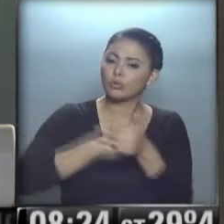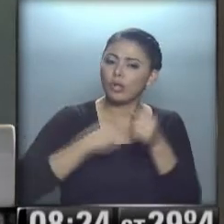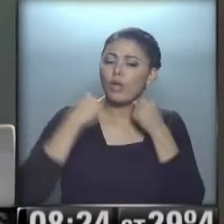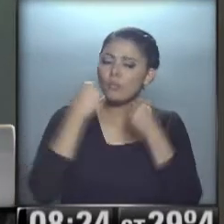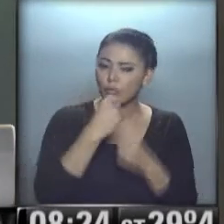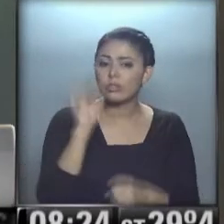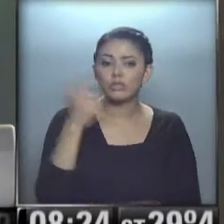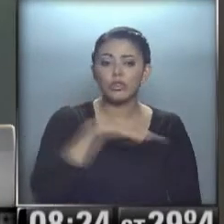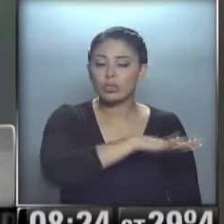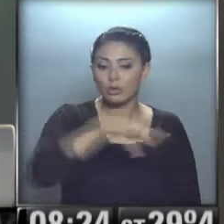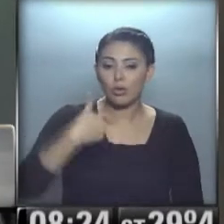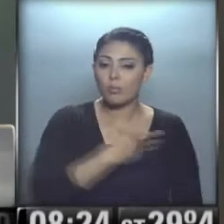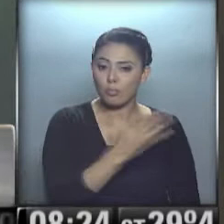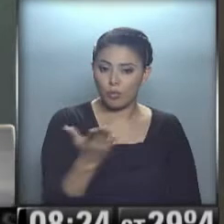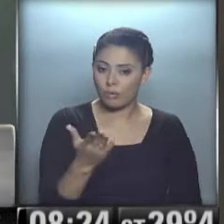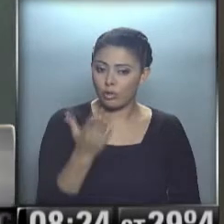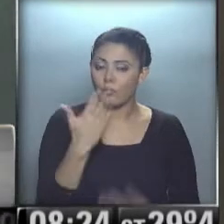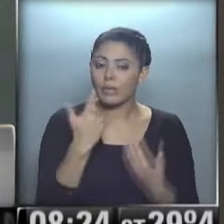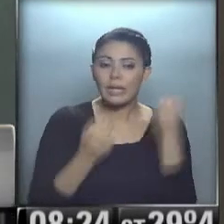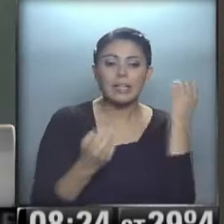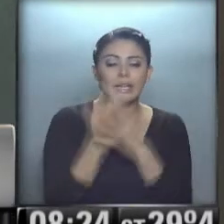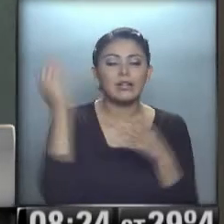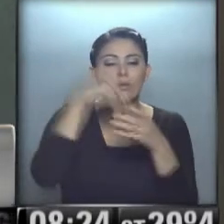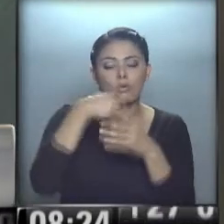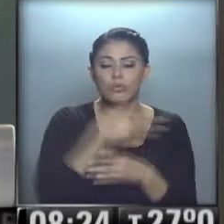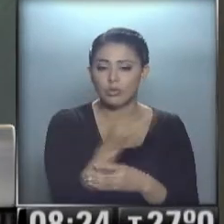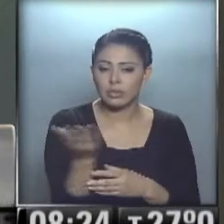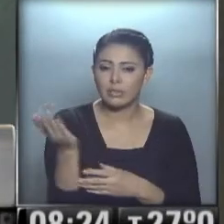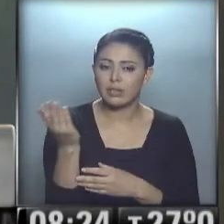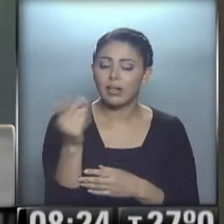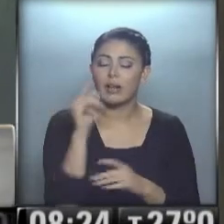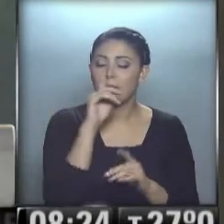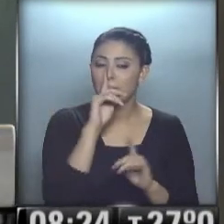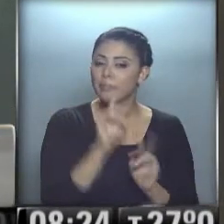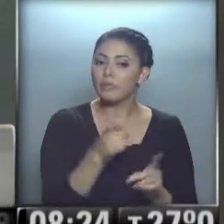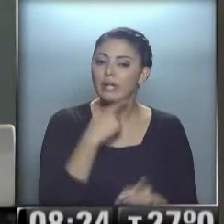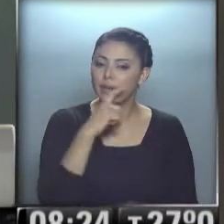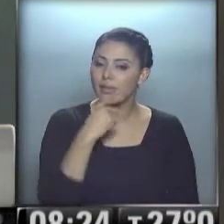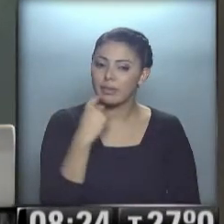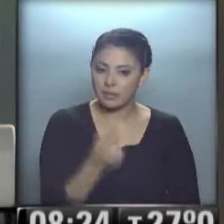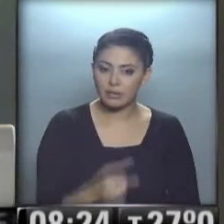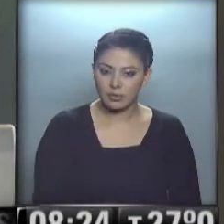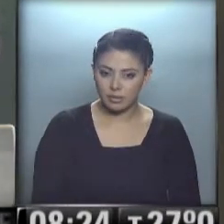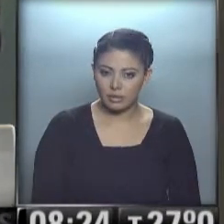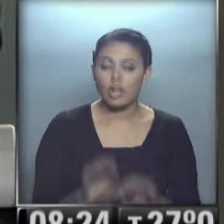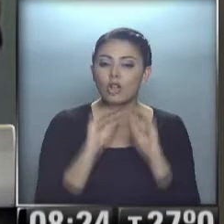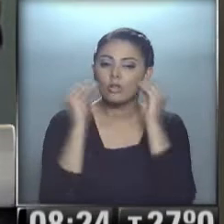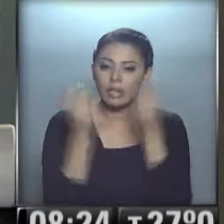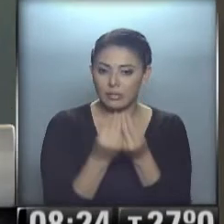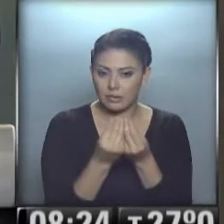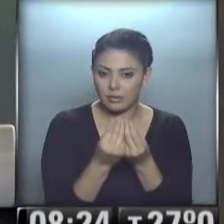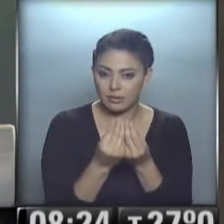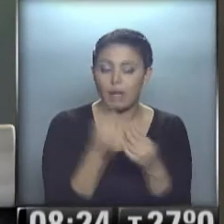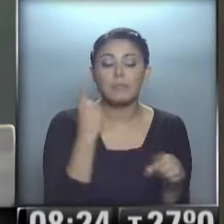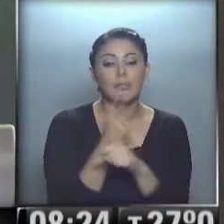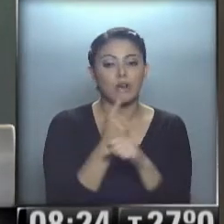sector público tendiendo a generar mecanismos de inclusión social. Y en este sentido quiero transmitirle resultados. En